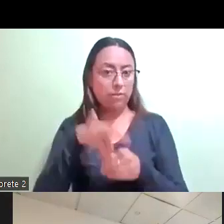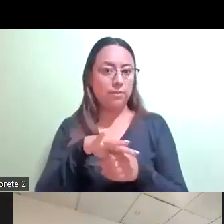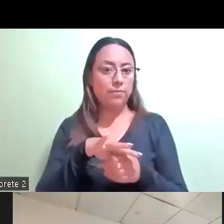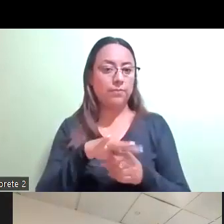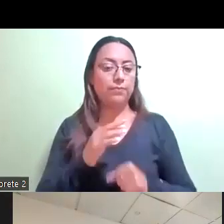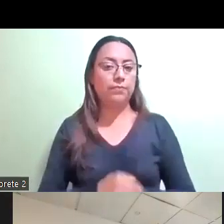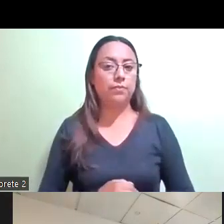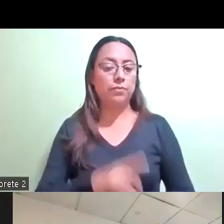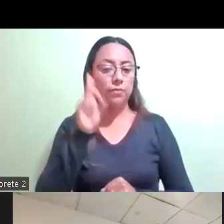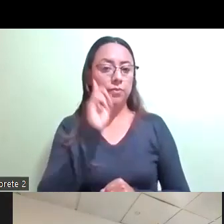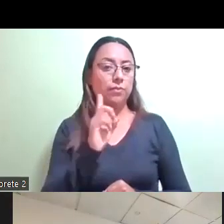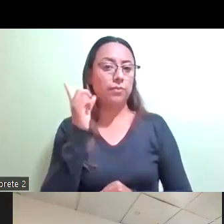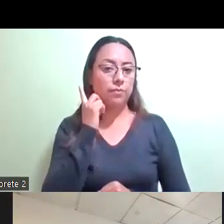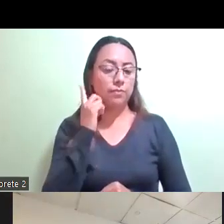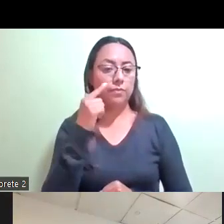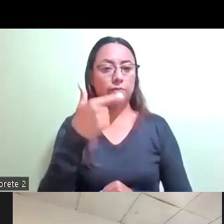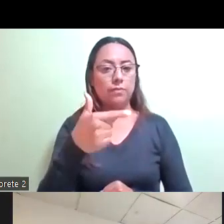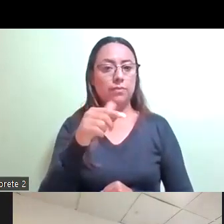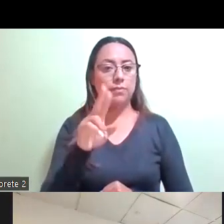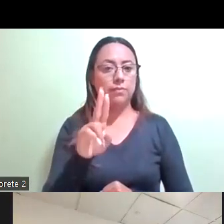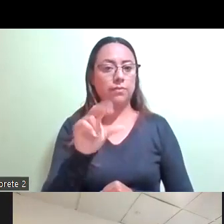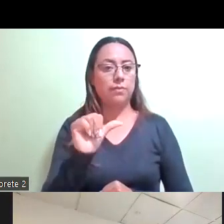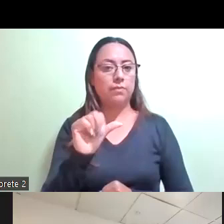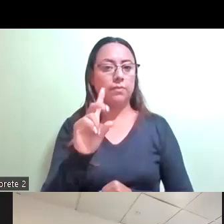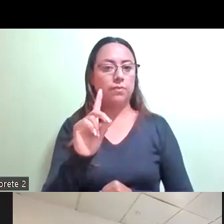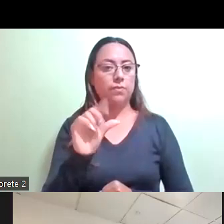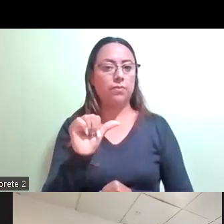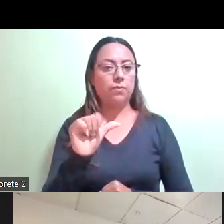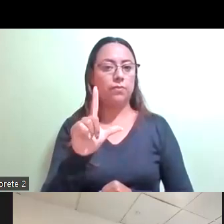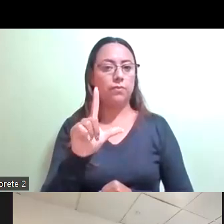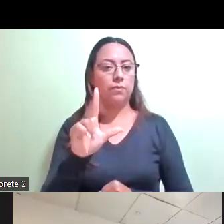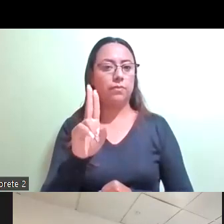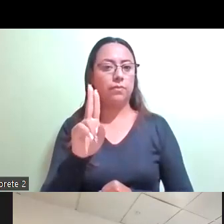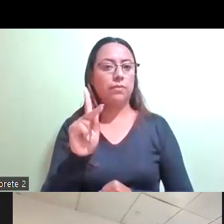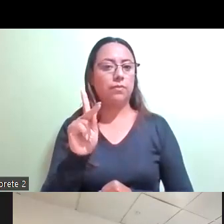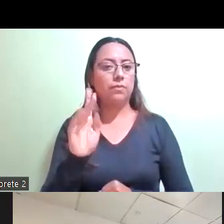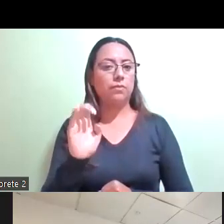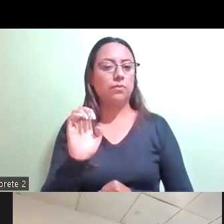Diputada María Guadalupe Chávez Contreras. Voto a favor.